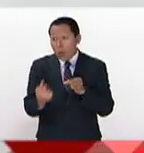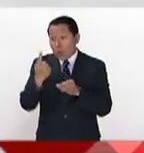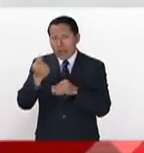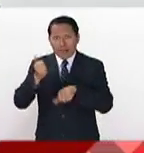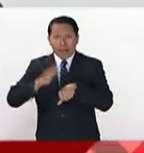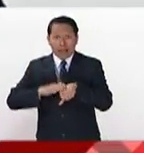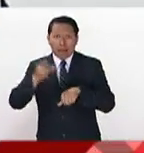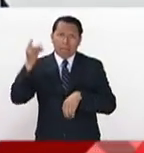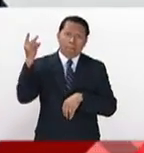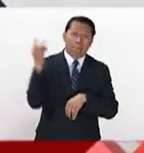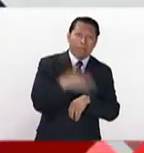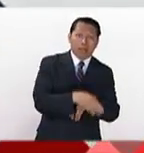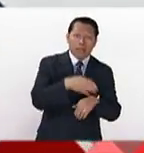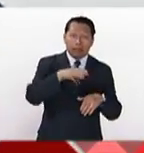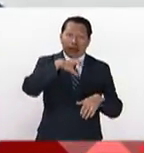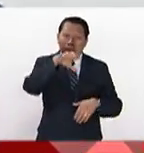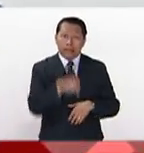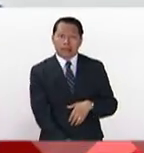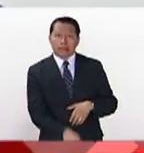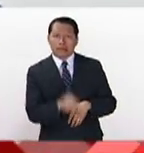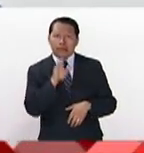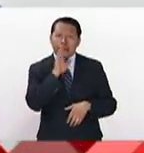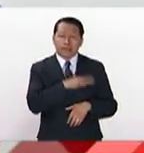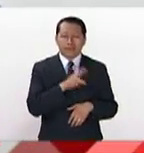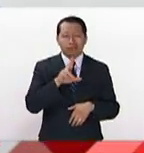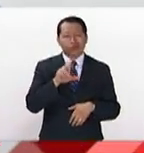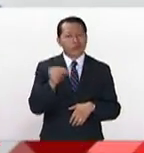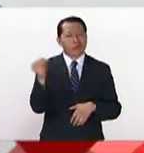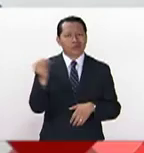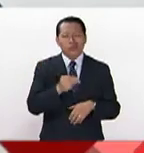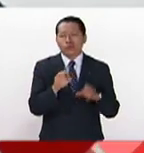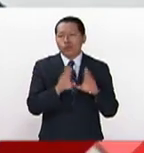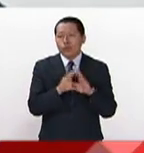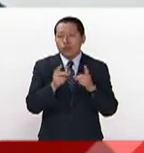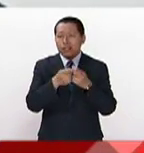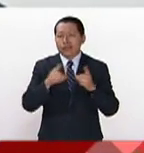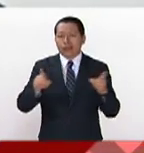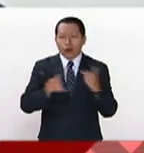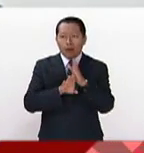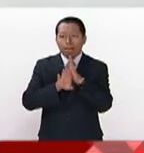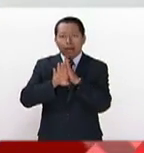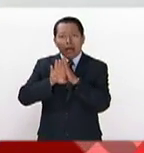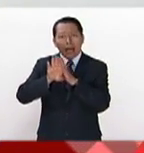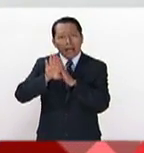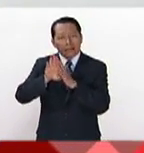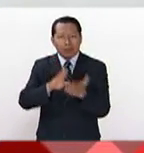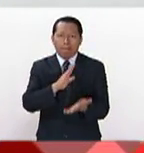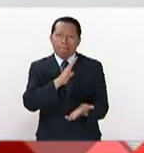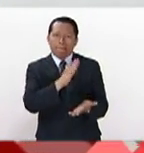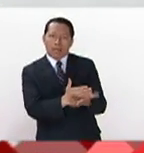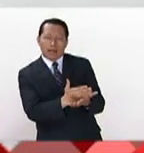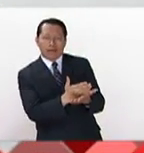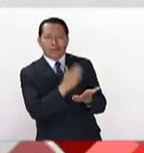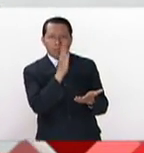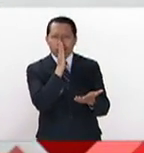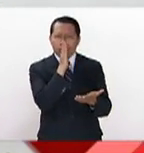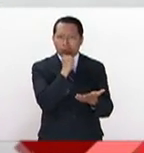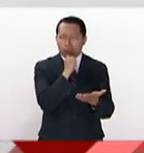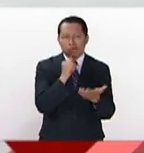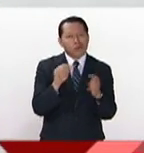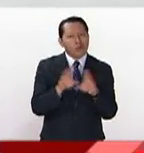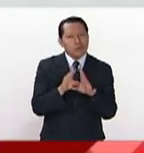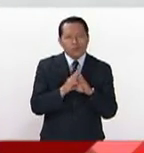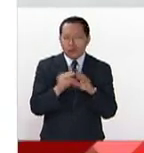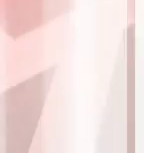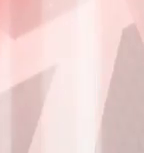que detenga el desarrollo del país, que lo ponga en pausa para volver a empezar. Necesita un cambio con punto